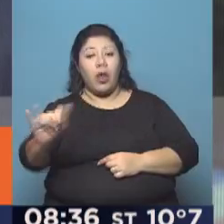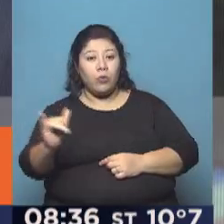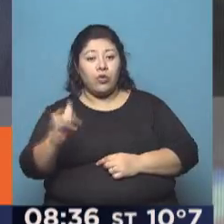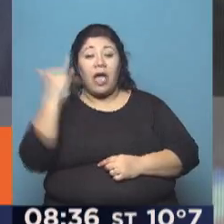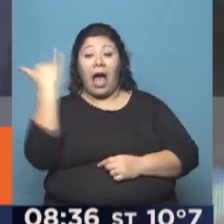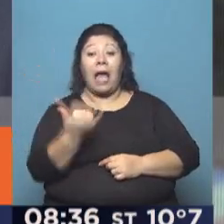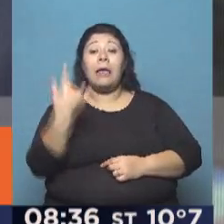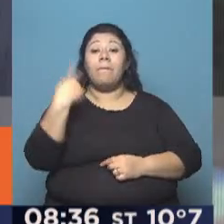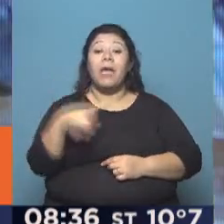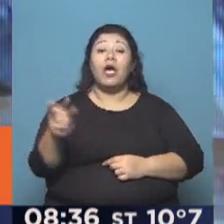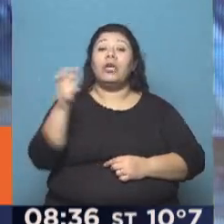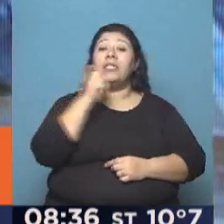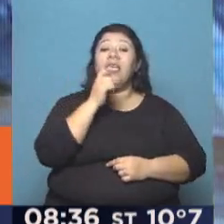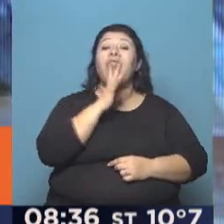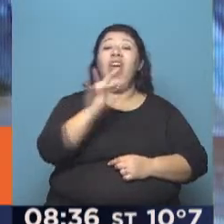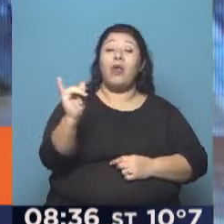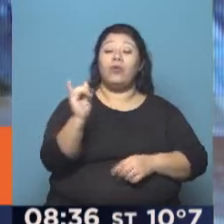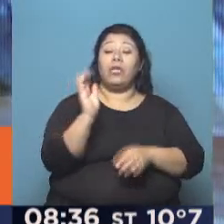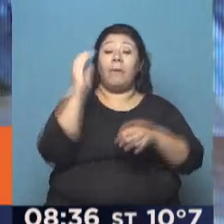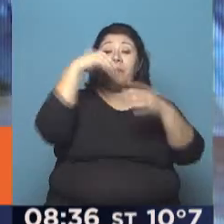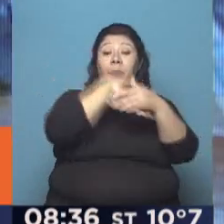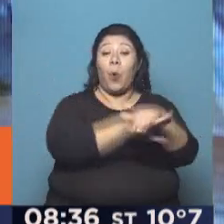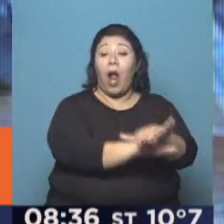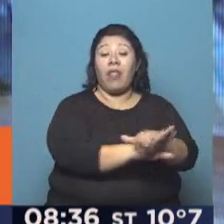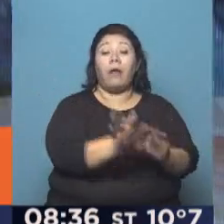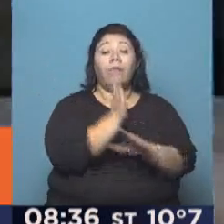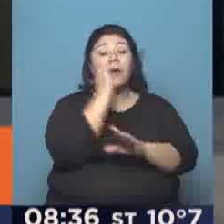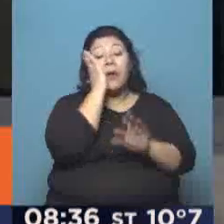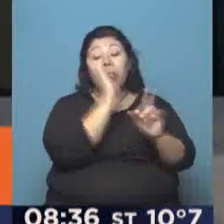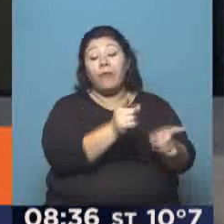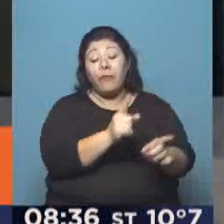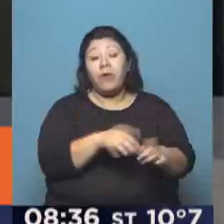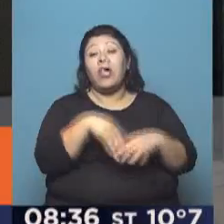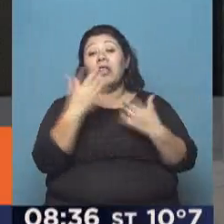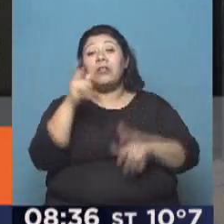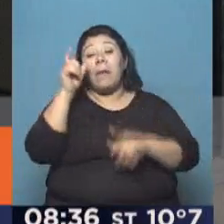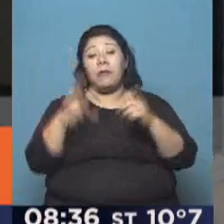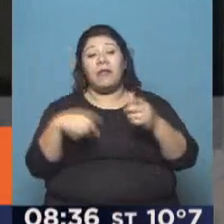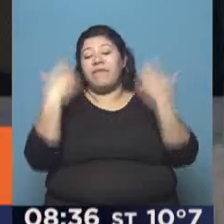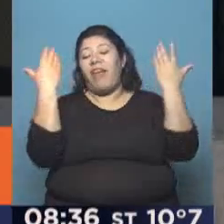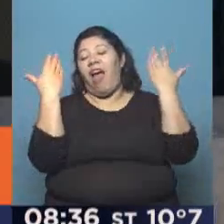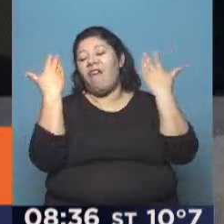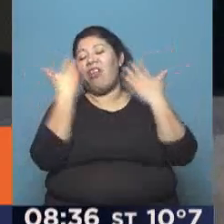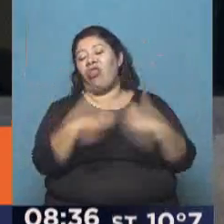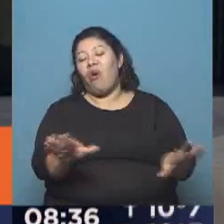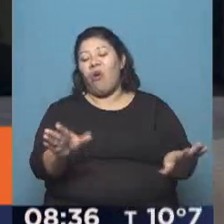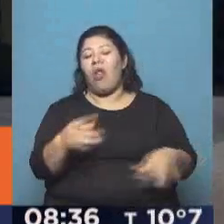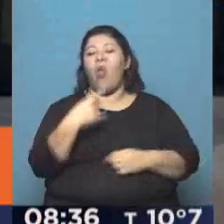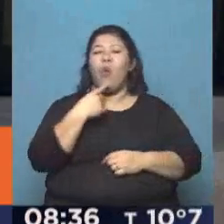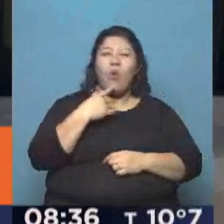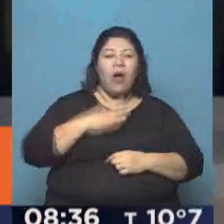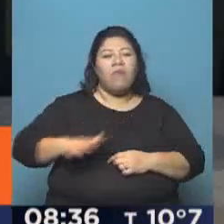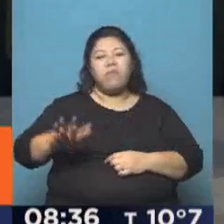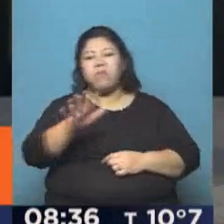lado este las cajone y no hay investigación entonces la gente empieza a a a generar dudas sospechas